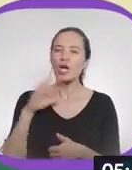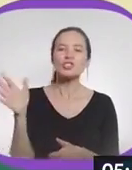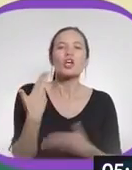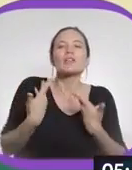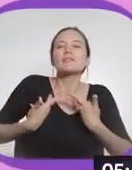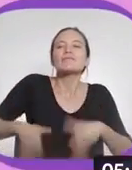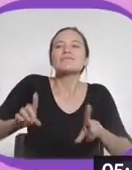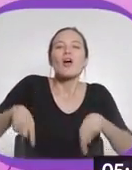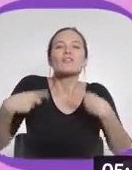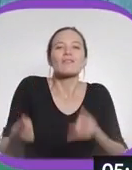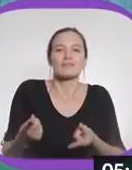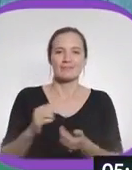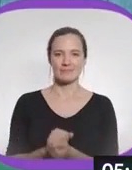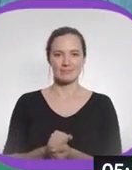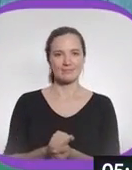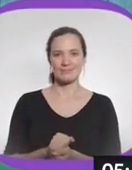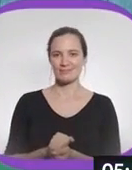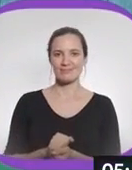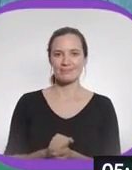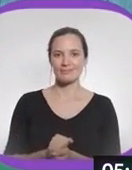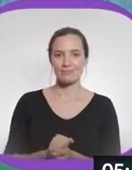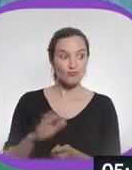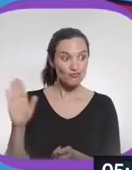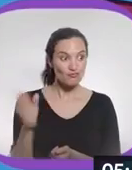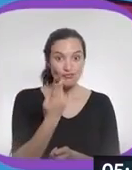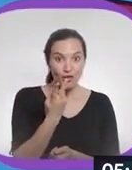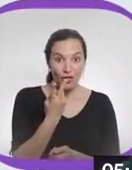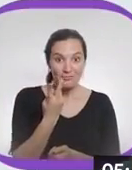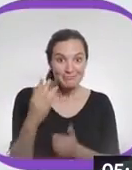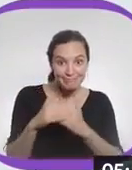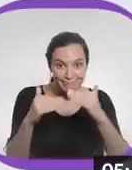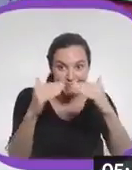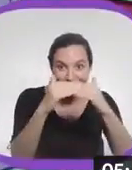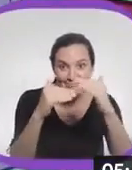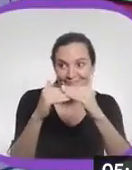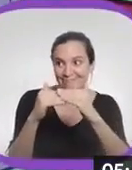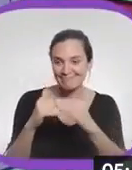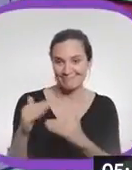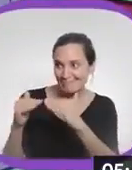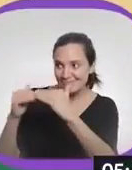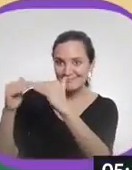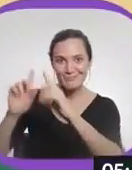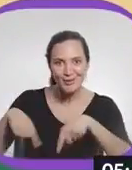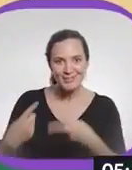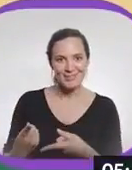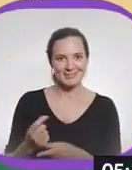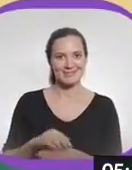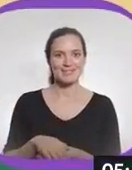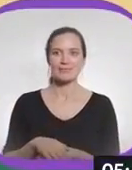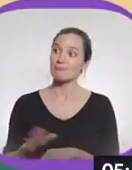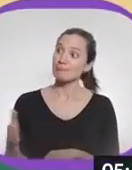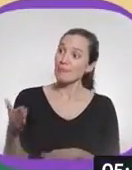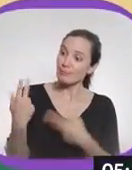normalidad. ¡Puf! Regresa Dimsdale, reparada. Dimsdale, seca. Vamos,